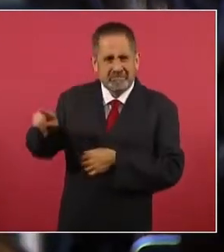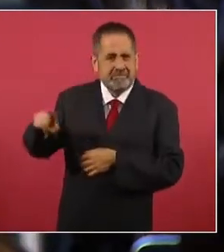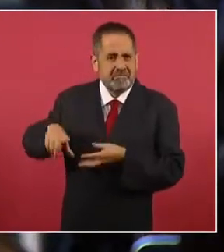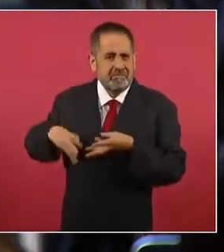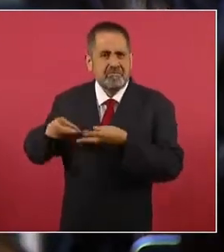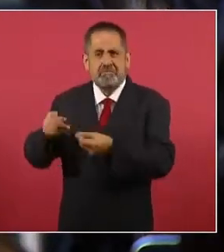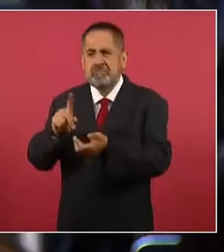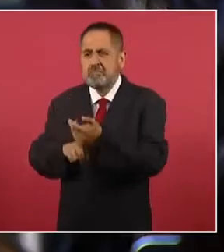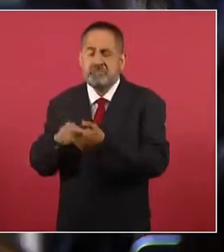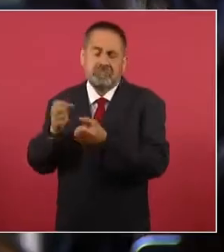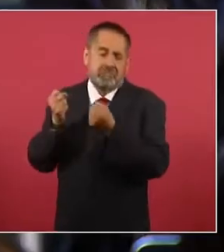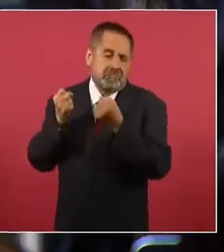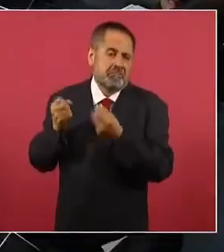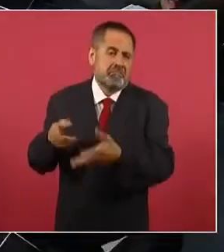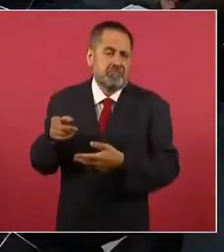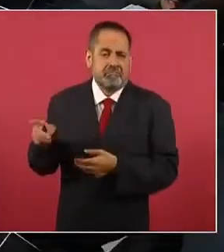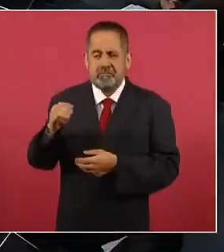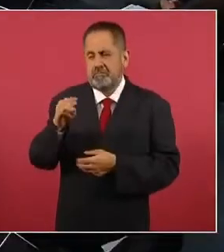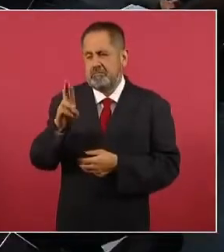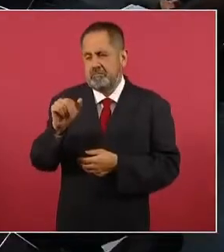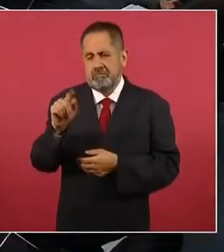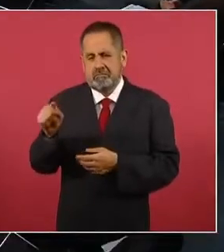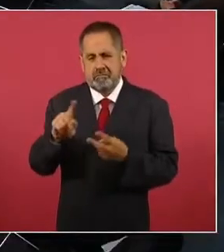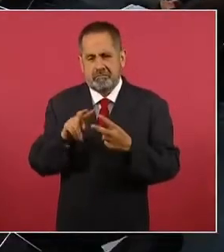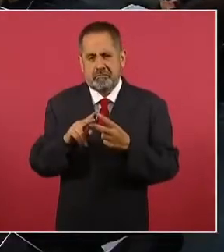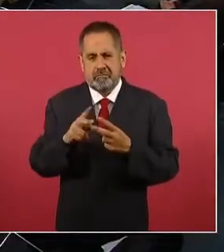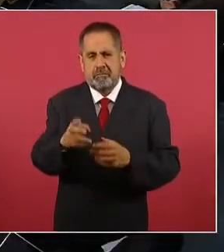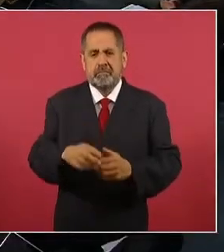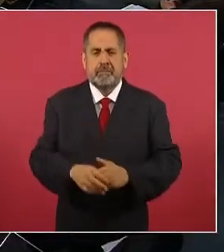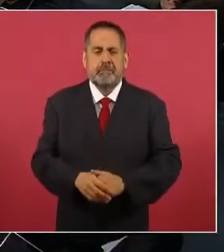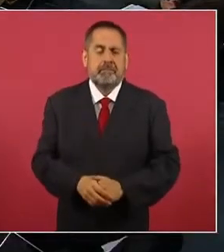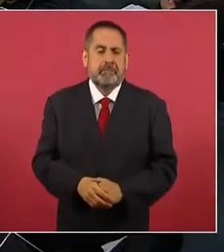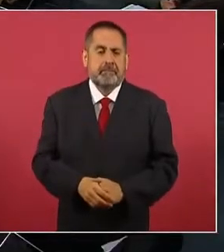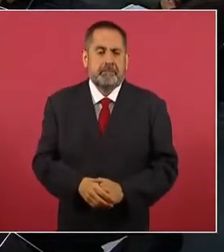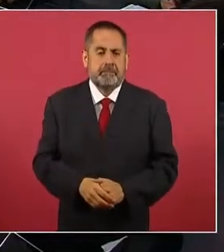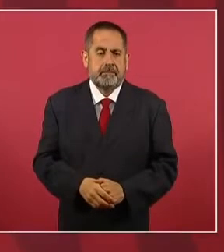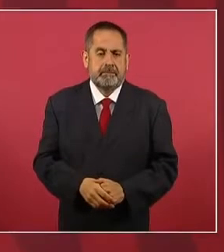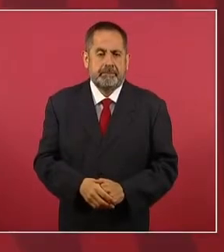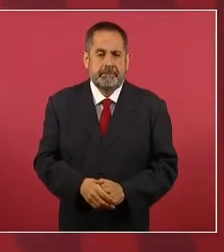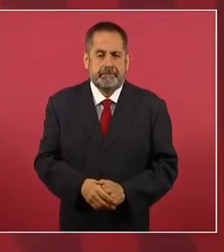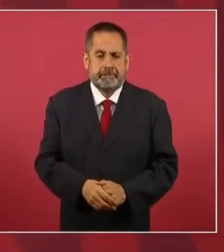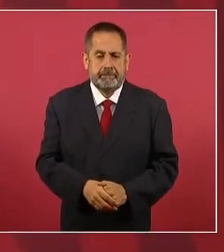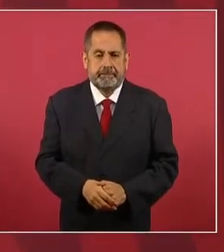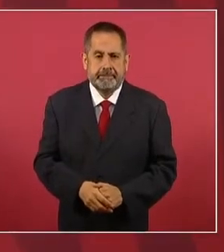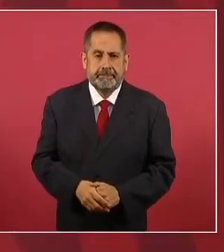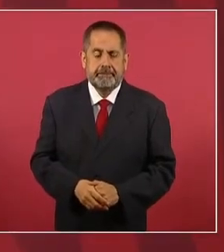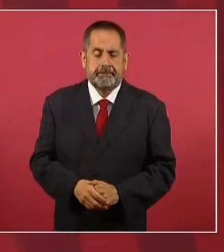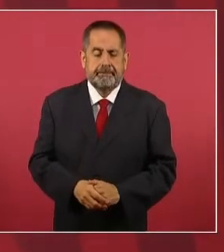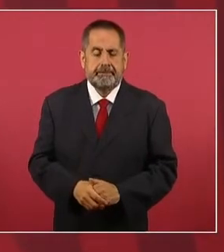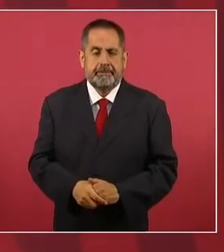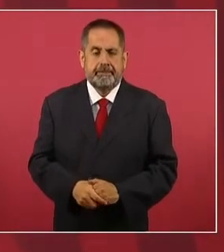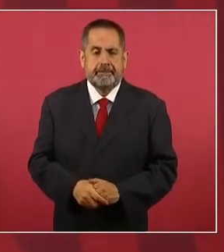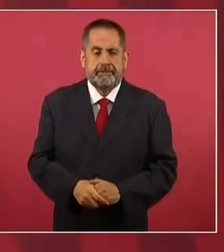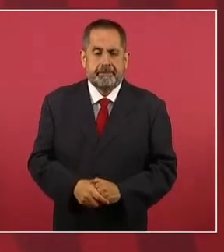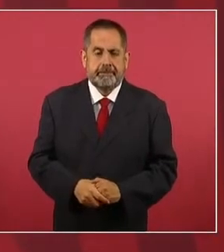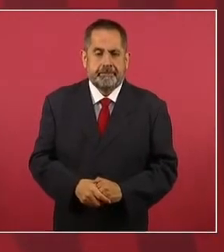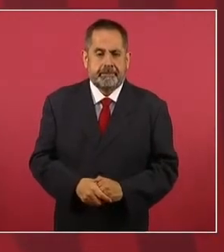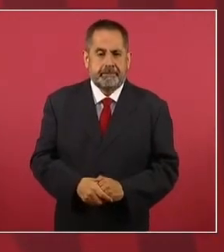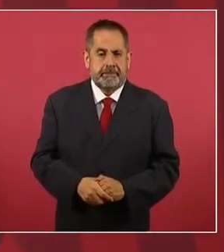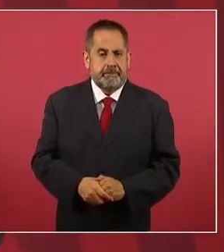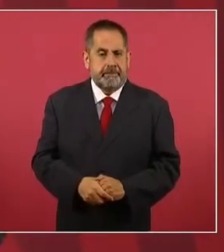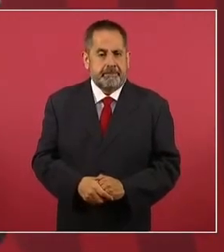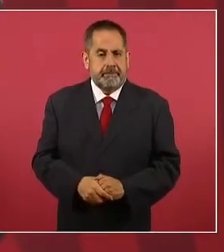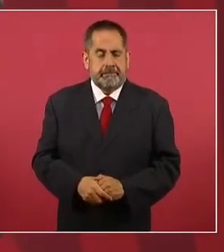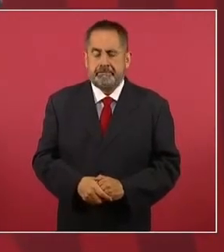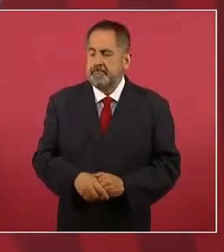nuestro actual gobernador Alejandro Murat. Dos temas, presidente. Sí. No, pues tiene que continuar